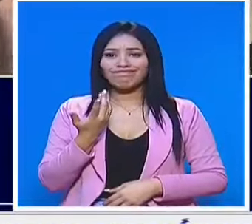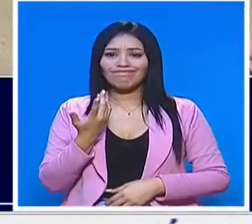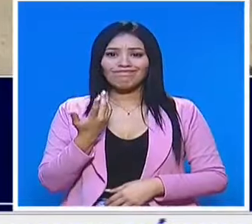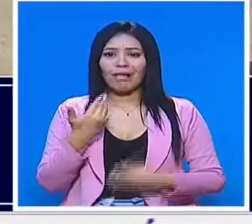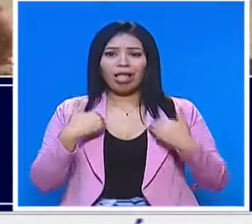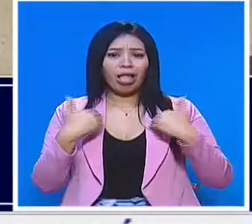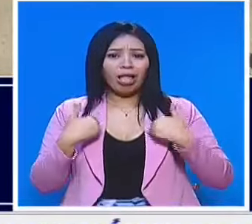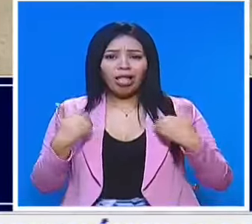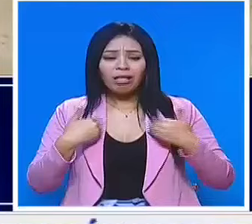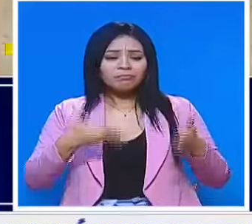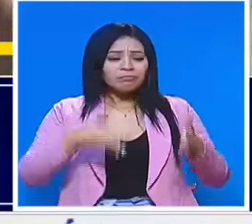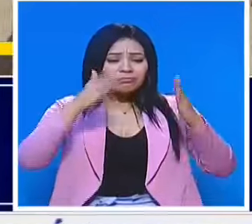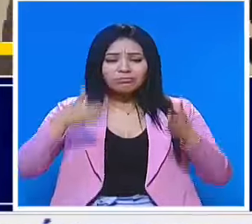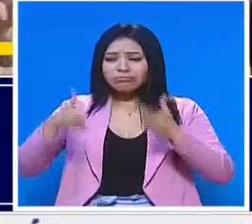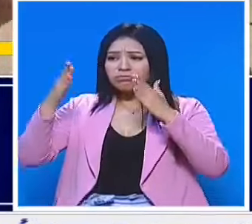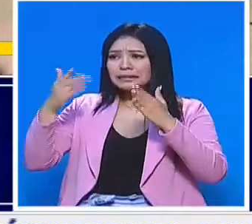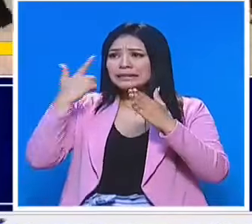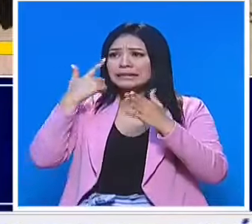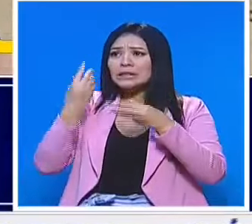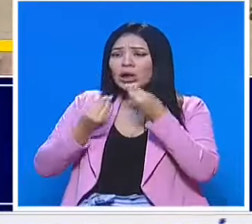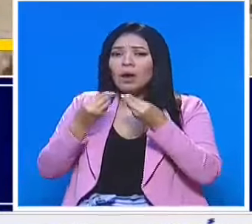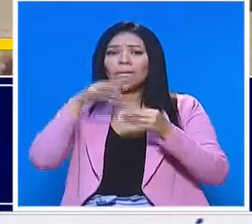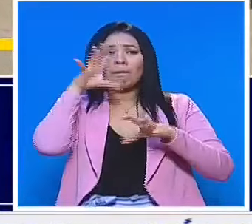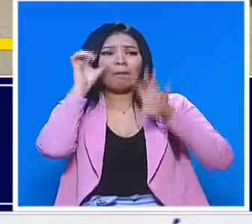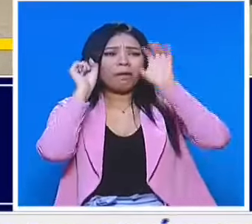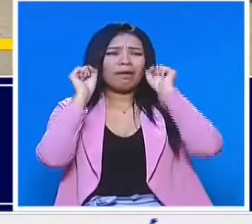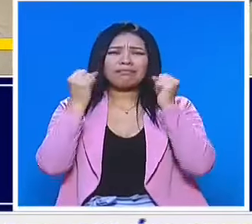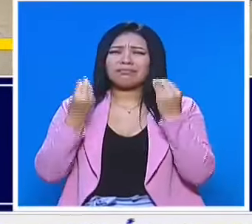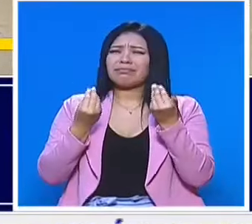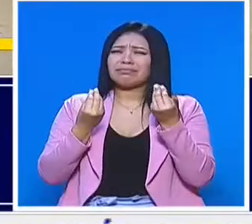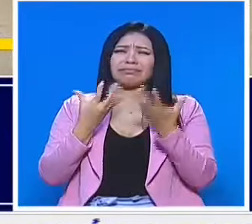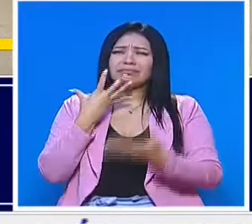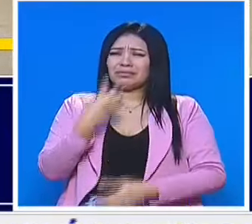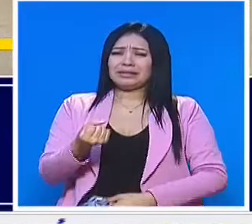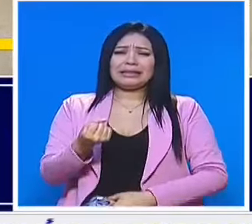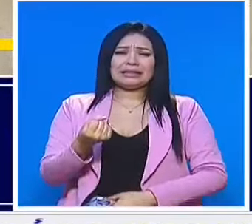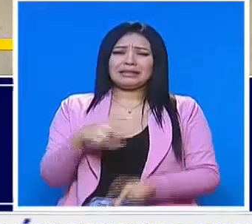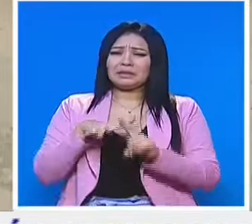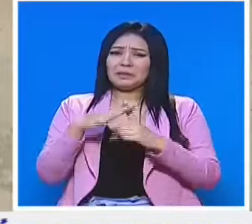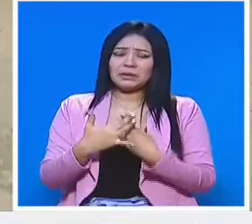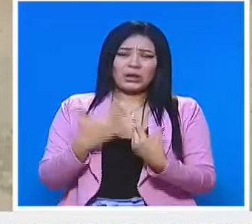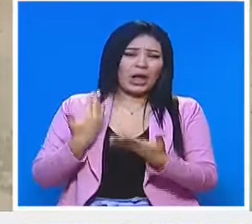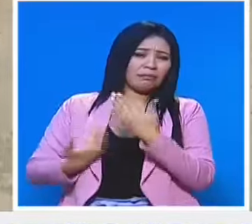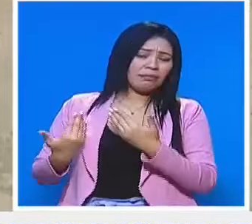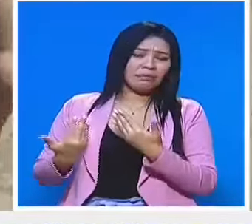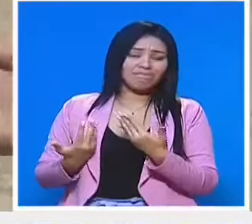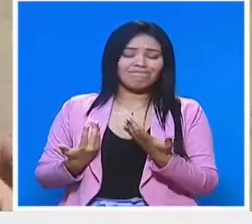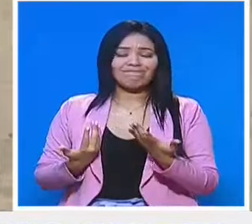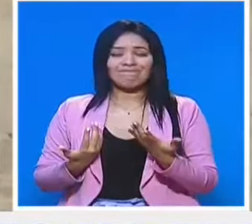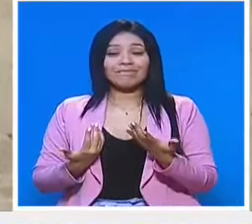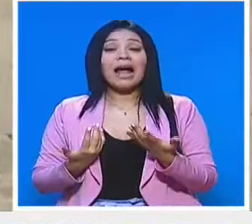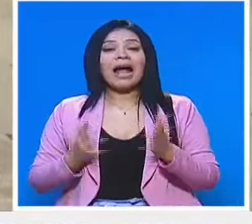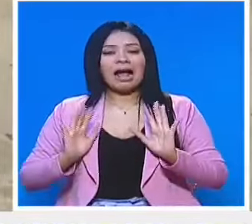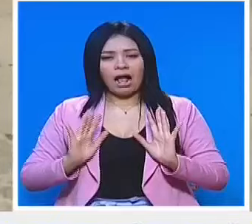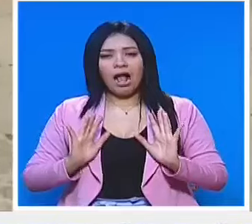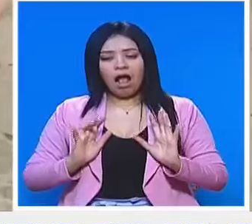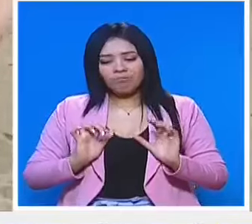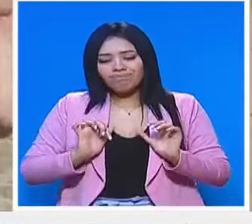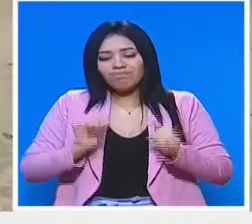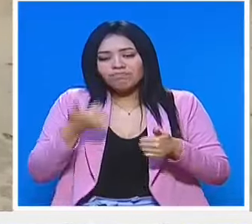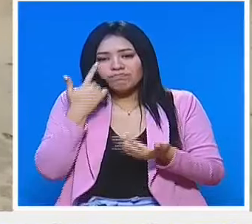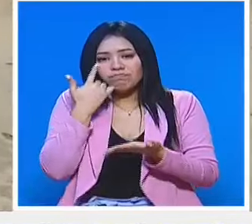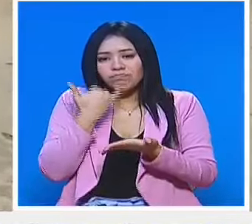en el apartamento, tratar de entender un poco porque no veíamos la situación, y a partir de allí, pues,